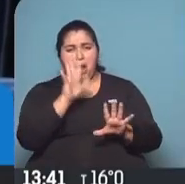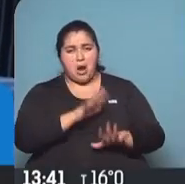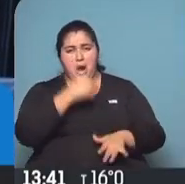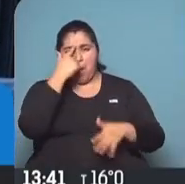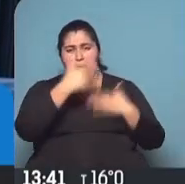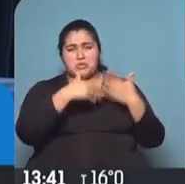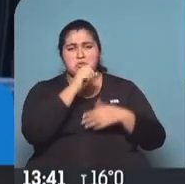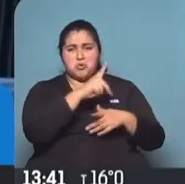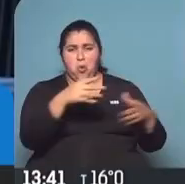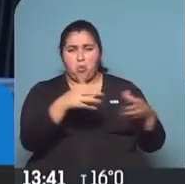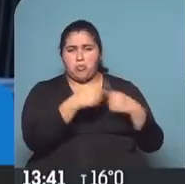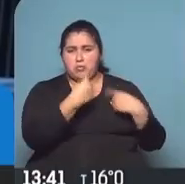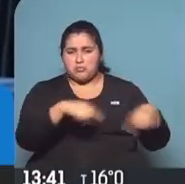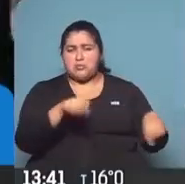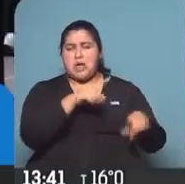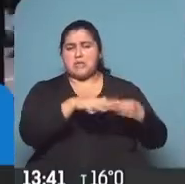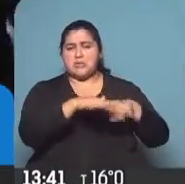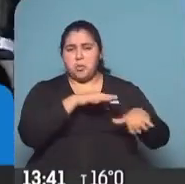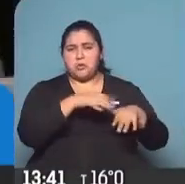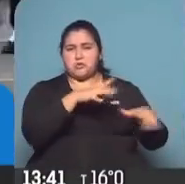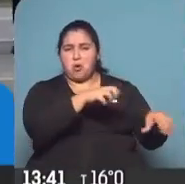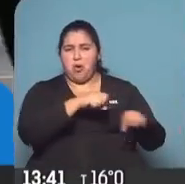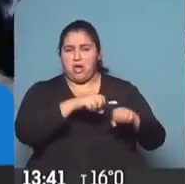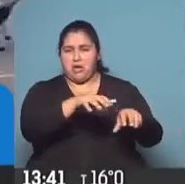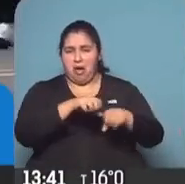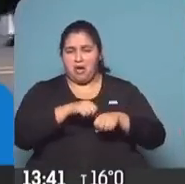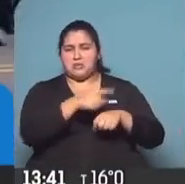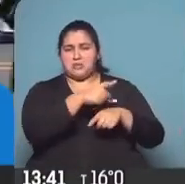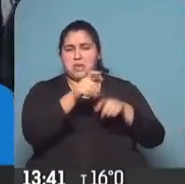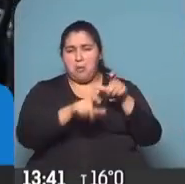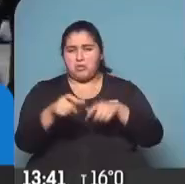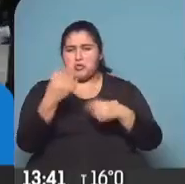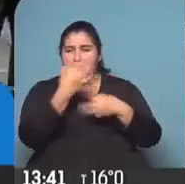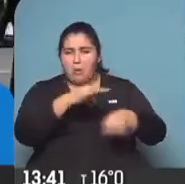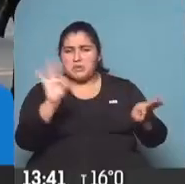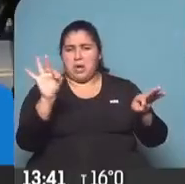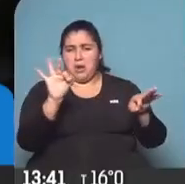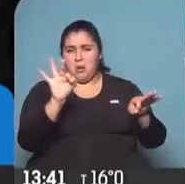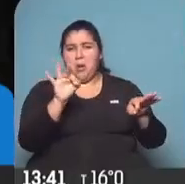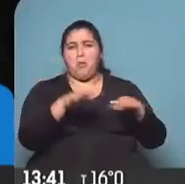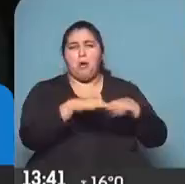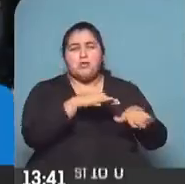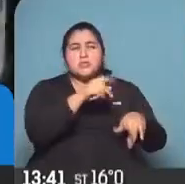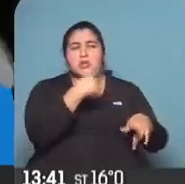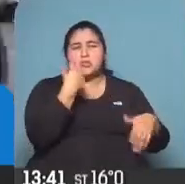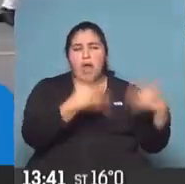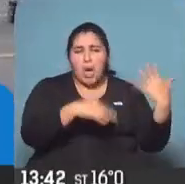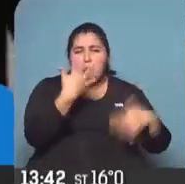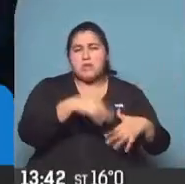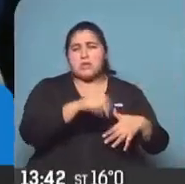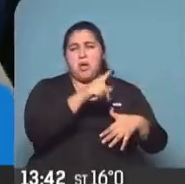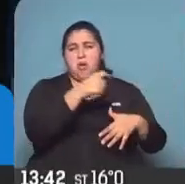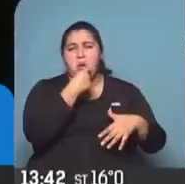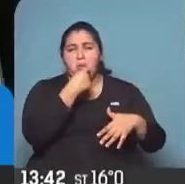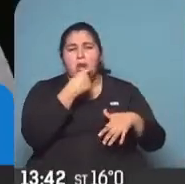para operar en situaciones de rescate y salvamento de vida con situaciones como el